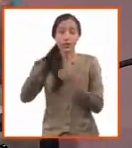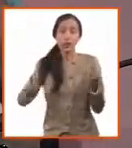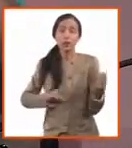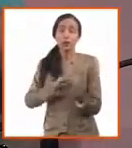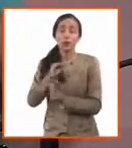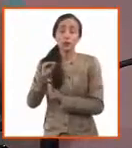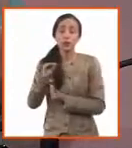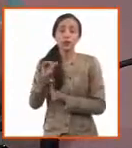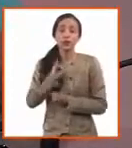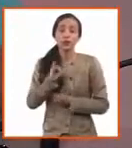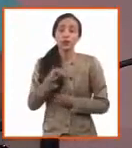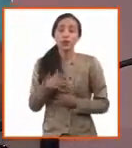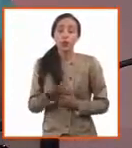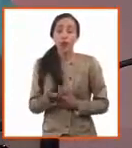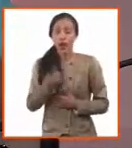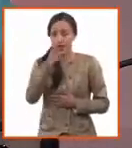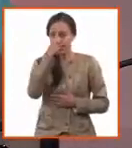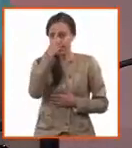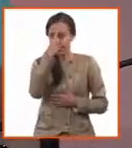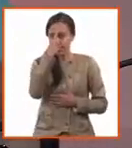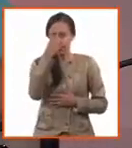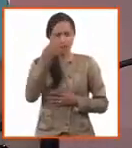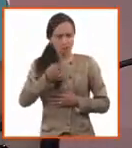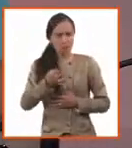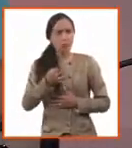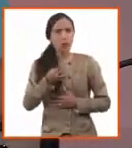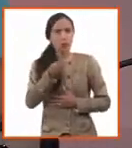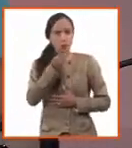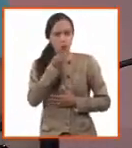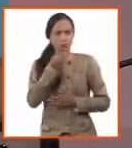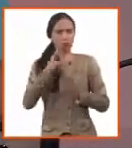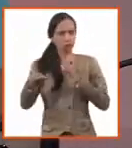predisposición favorable de elche al debate